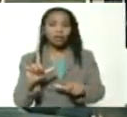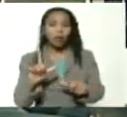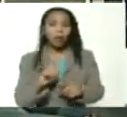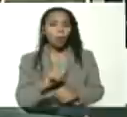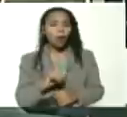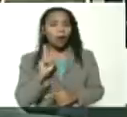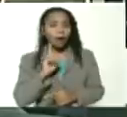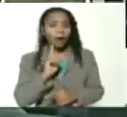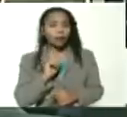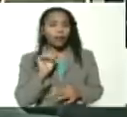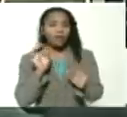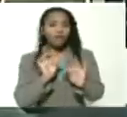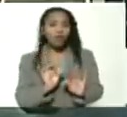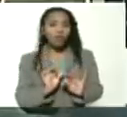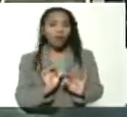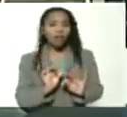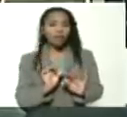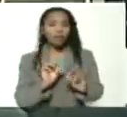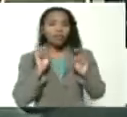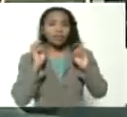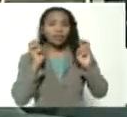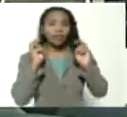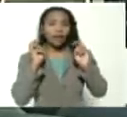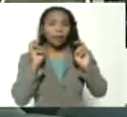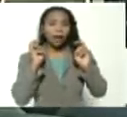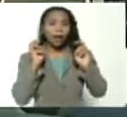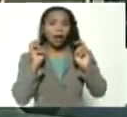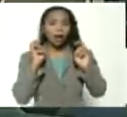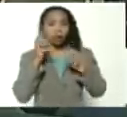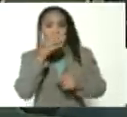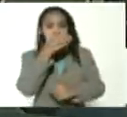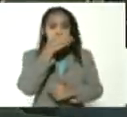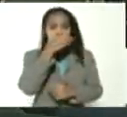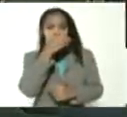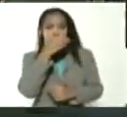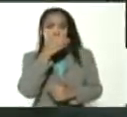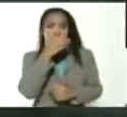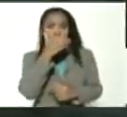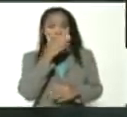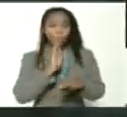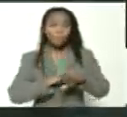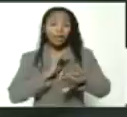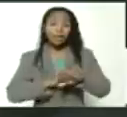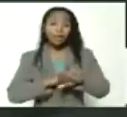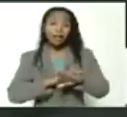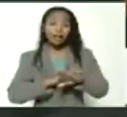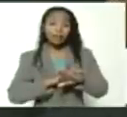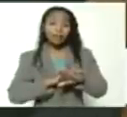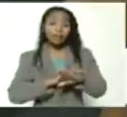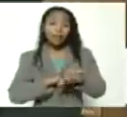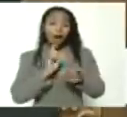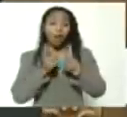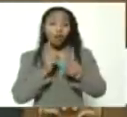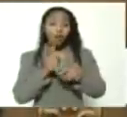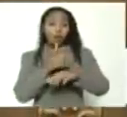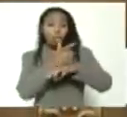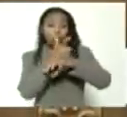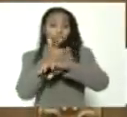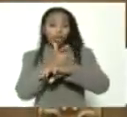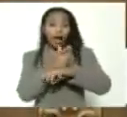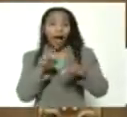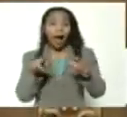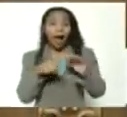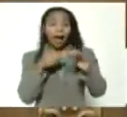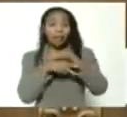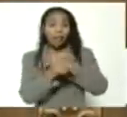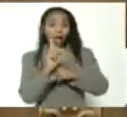este tipo de material terrorífico, ocurre la incursión de mercenarios, entre ellos